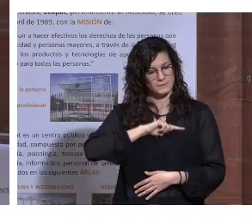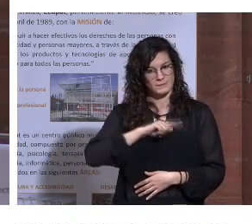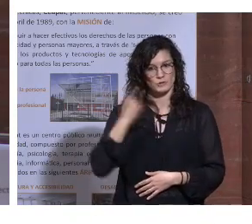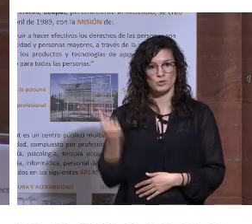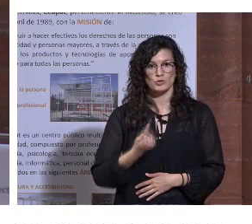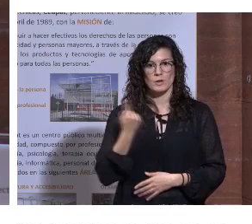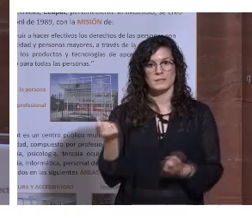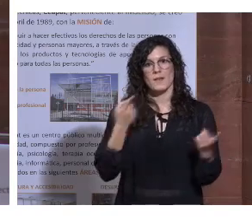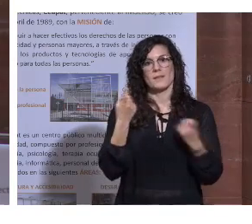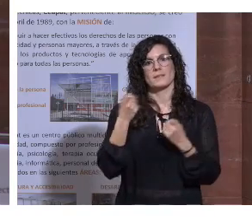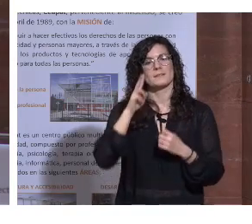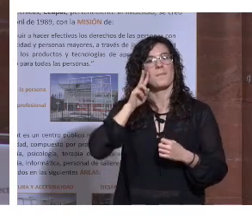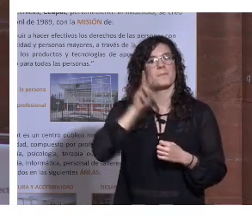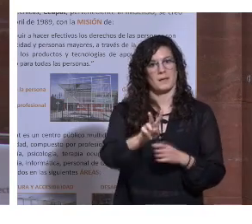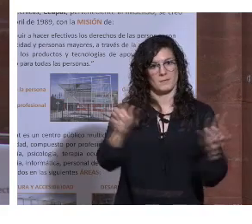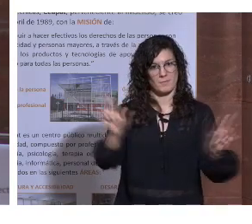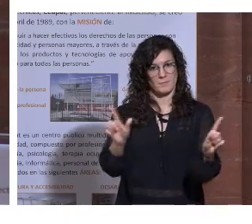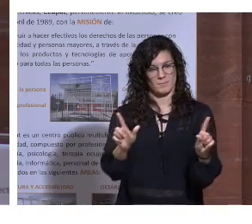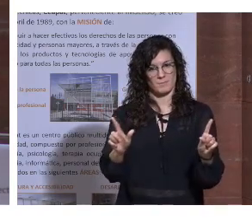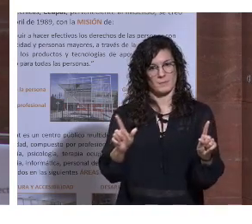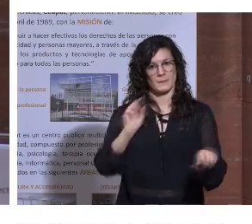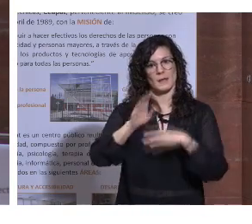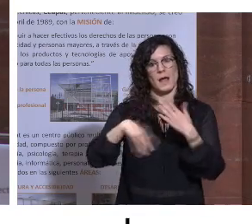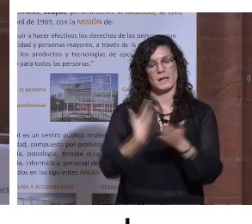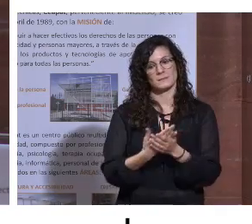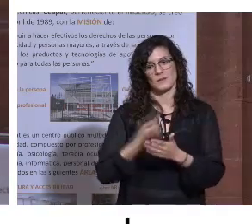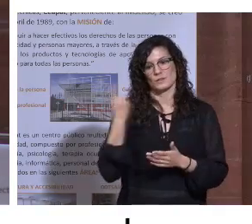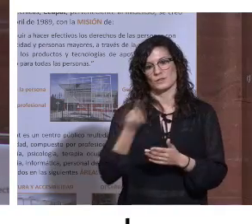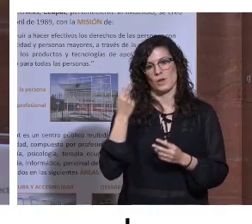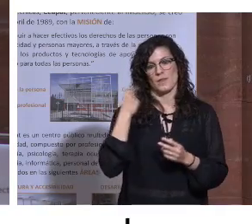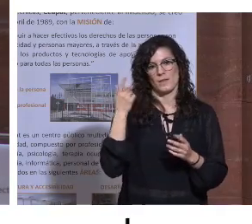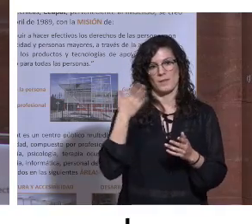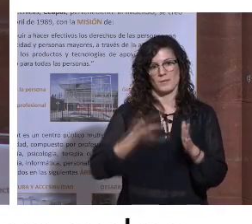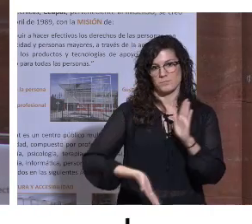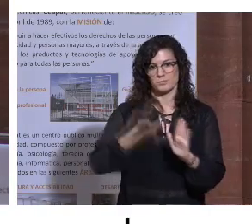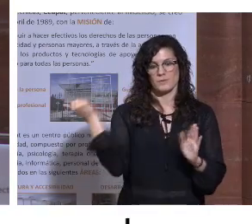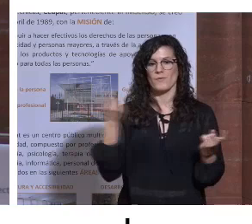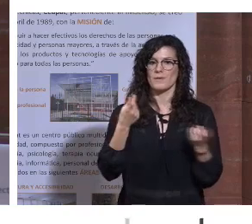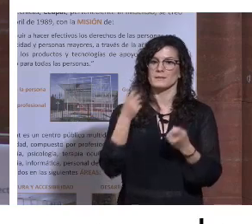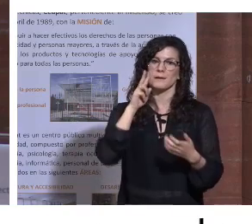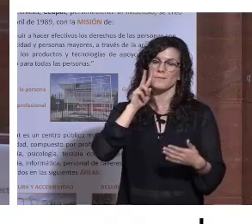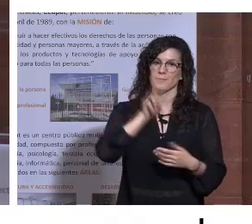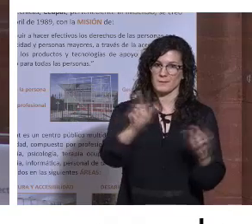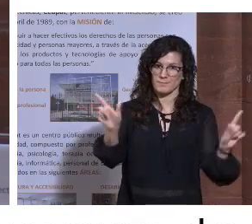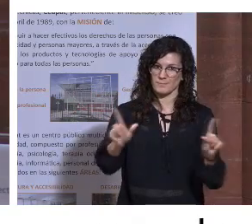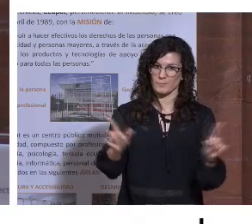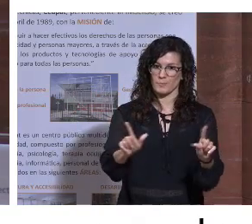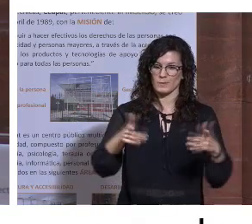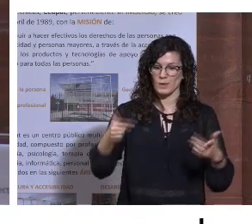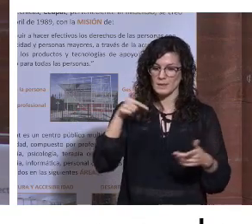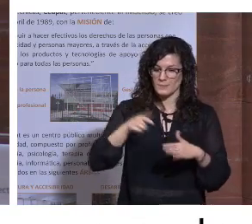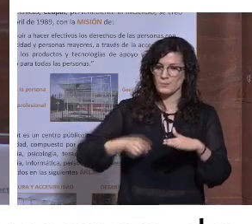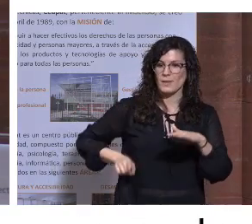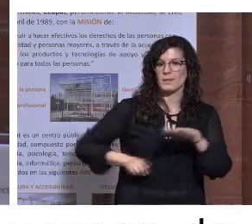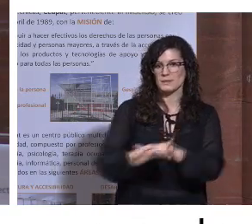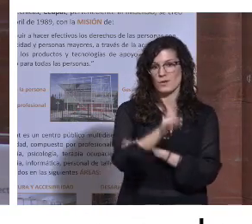ver. Hasta que las saquemos de esa soledad, necesitan ver. Y digo, fíjate, este desarrollo en